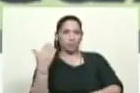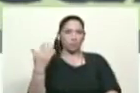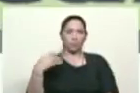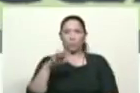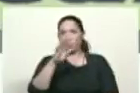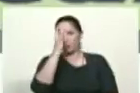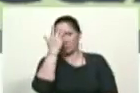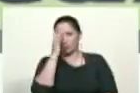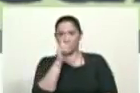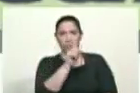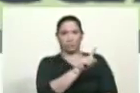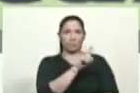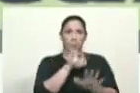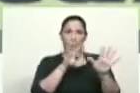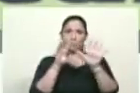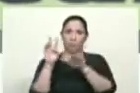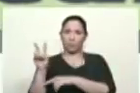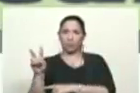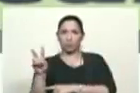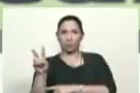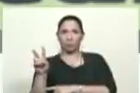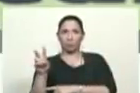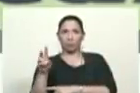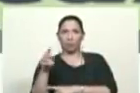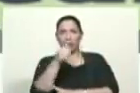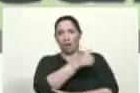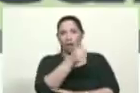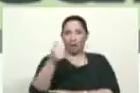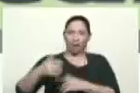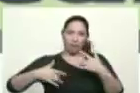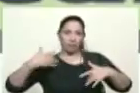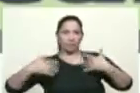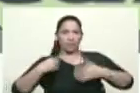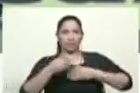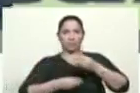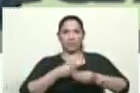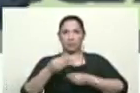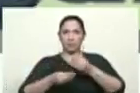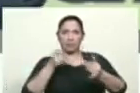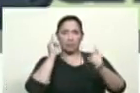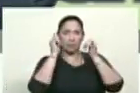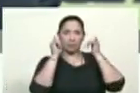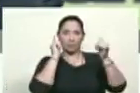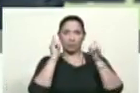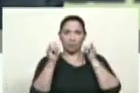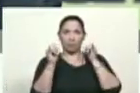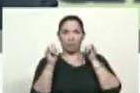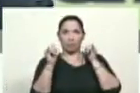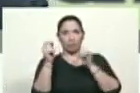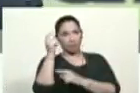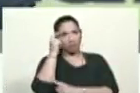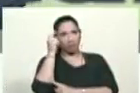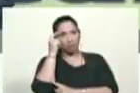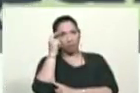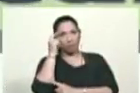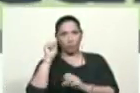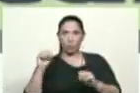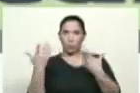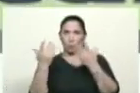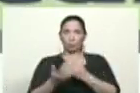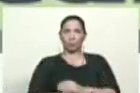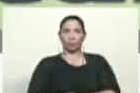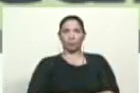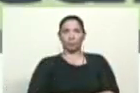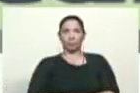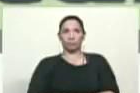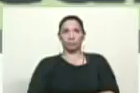4 de febrero del 92, en cada actividad que se realizaba para conmemorar esta fecha gloriosa,